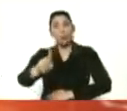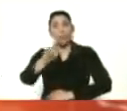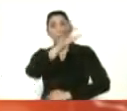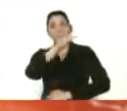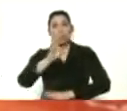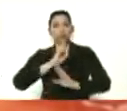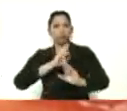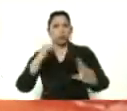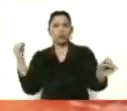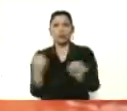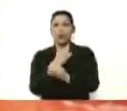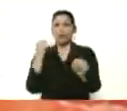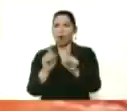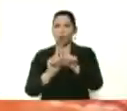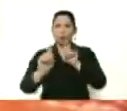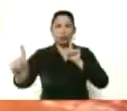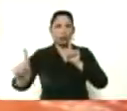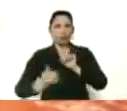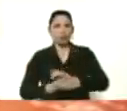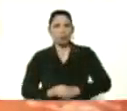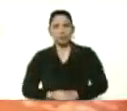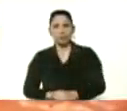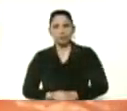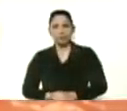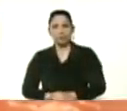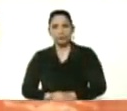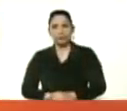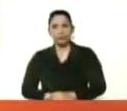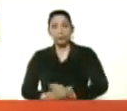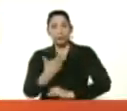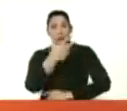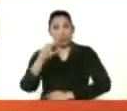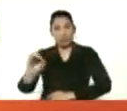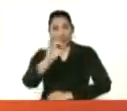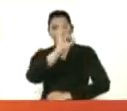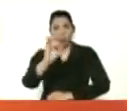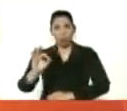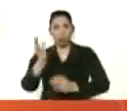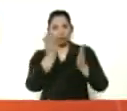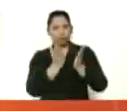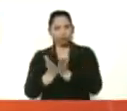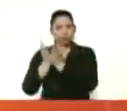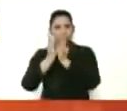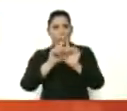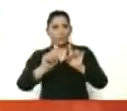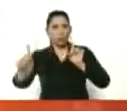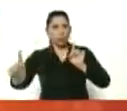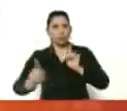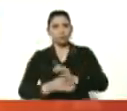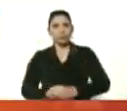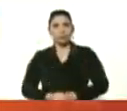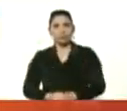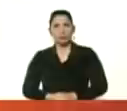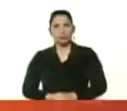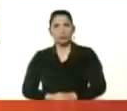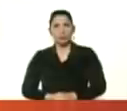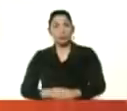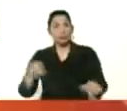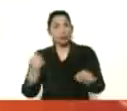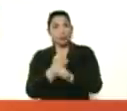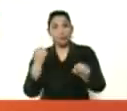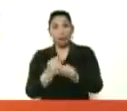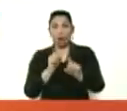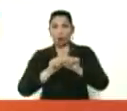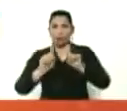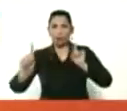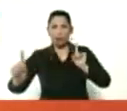31% trabajo a distancia. Y 30% estudiar a distancia. Trabajo a distancia, hay